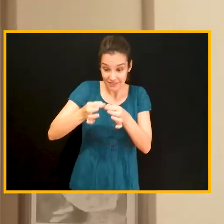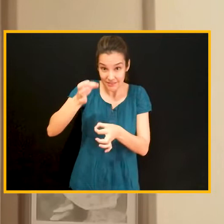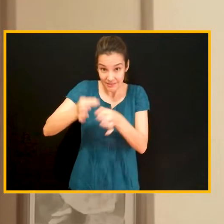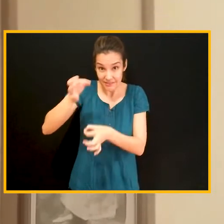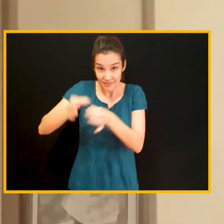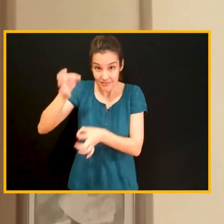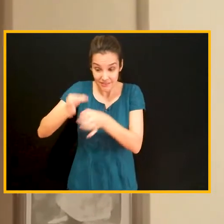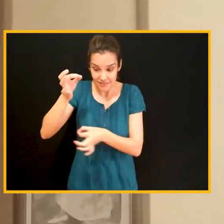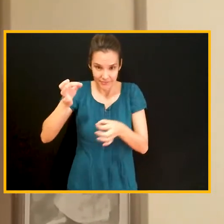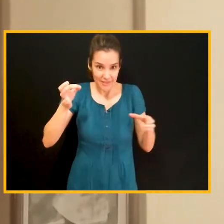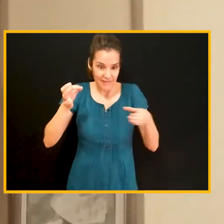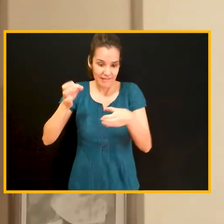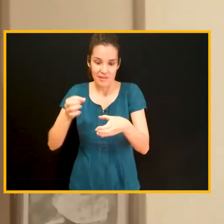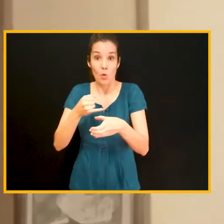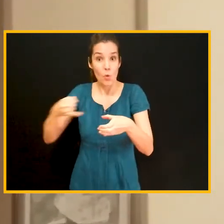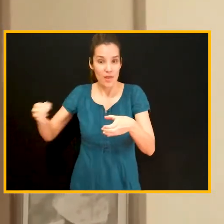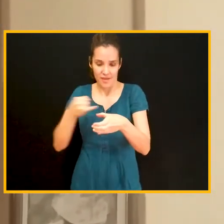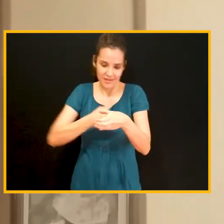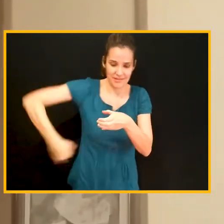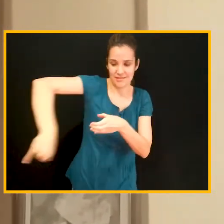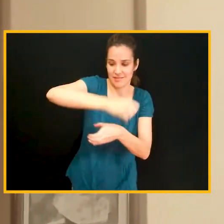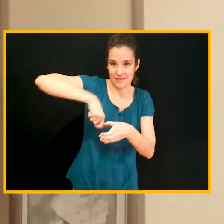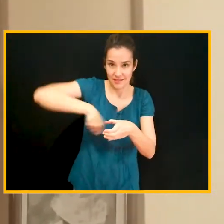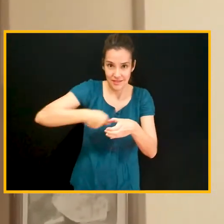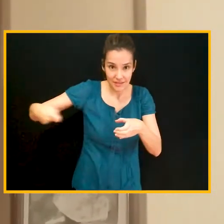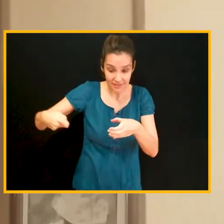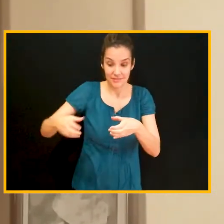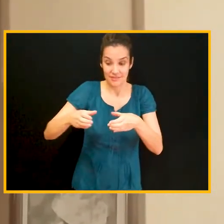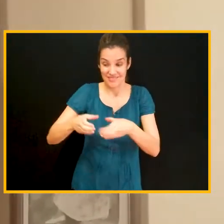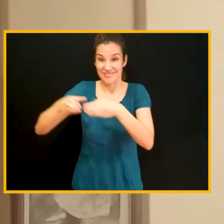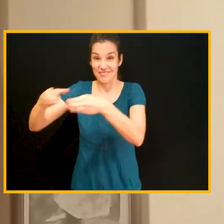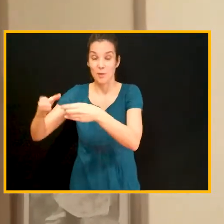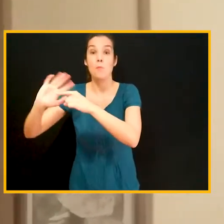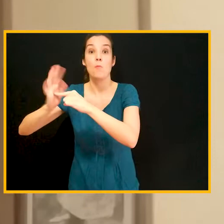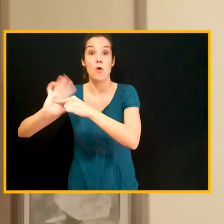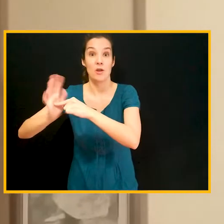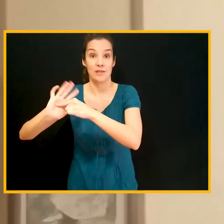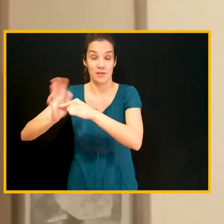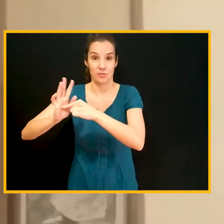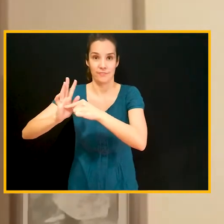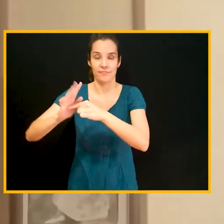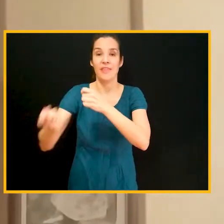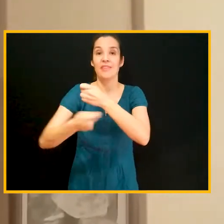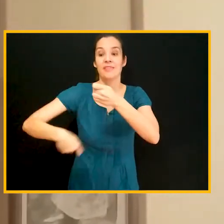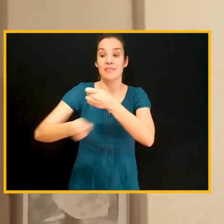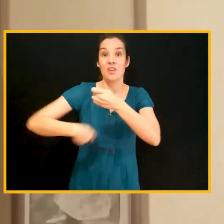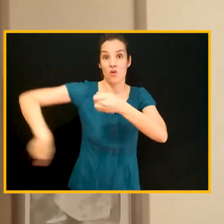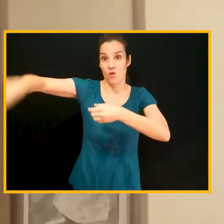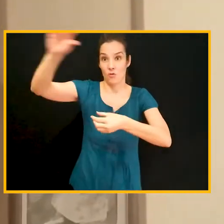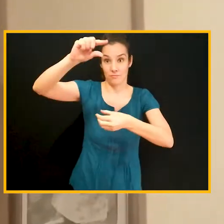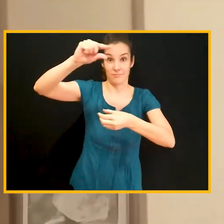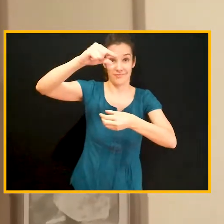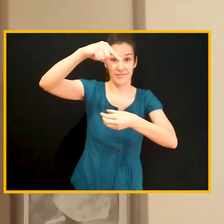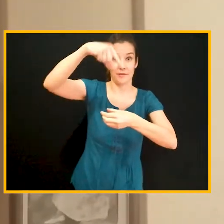una cuerda, sí, que te va a los molinos para hacer la harina. El trigo va en la punta, sí, y